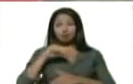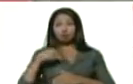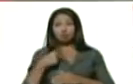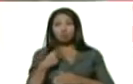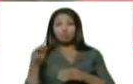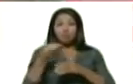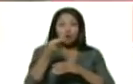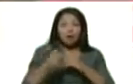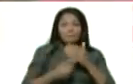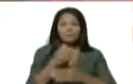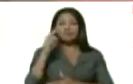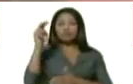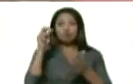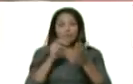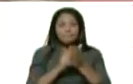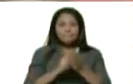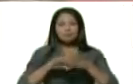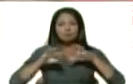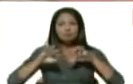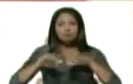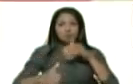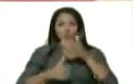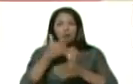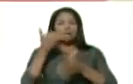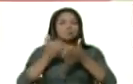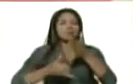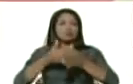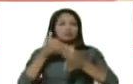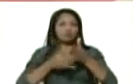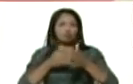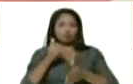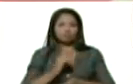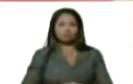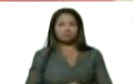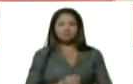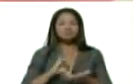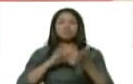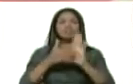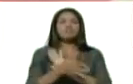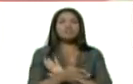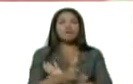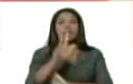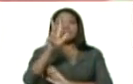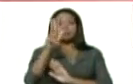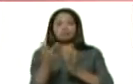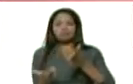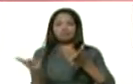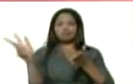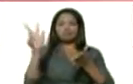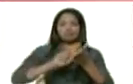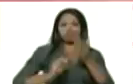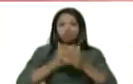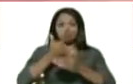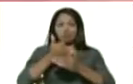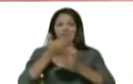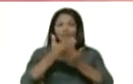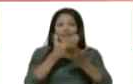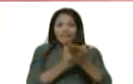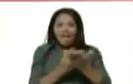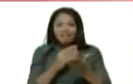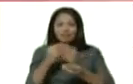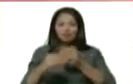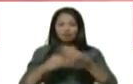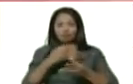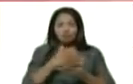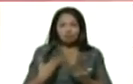dedicar 2.000 máquinas de inscripción. Quiere decir 3 veces más de las que veníamos